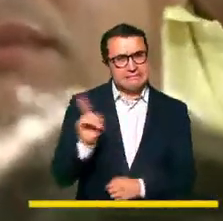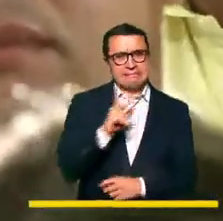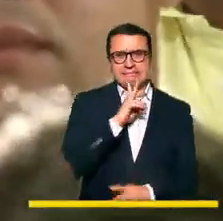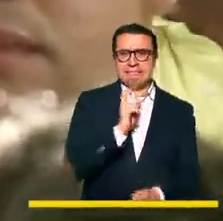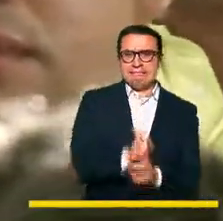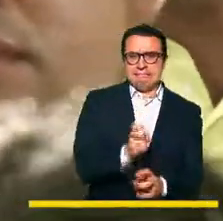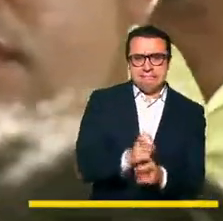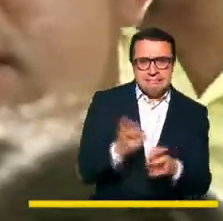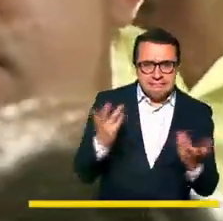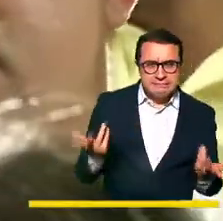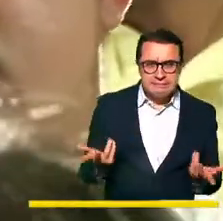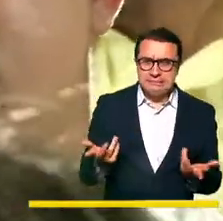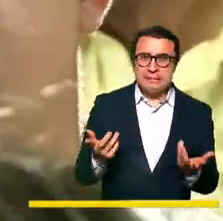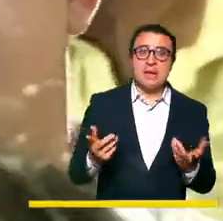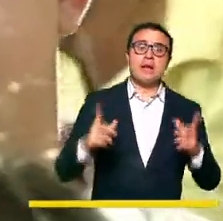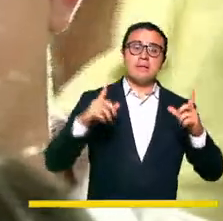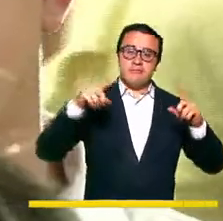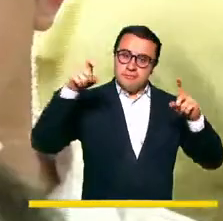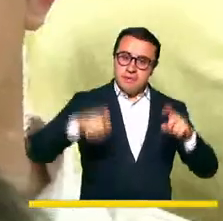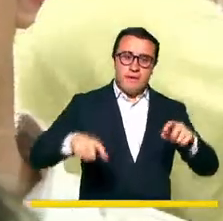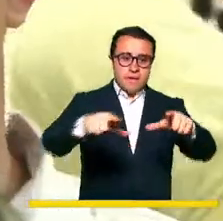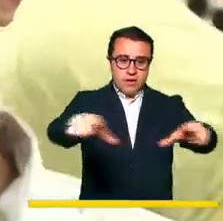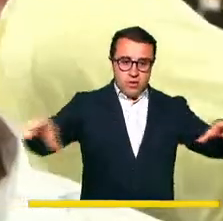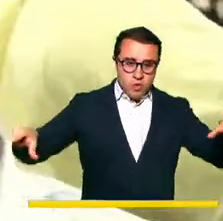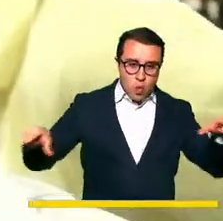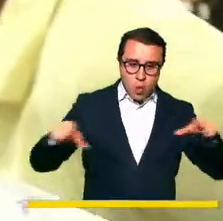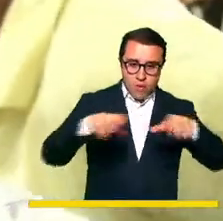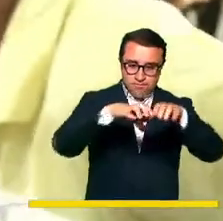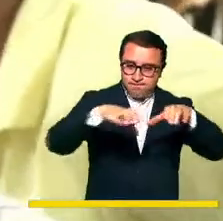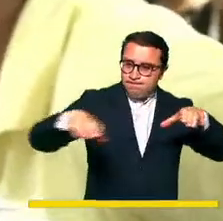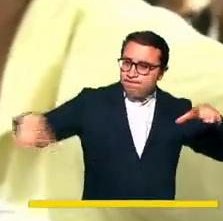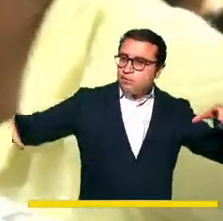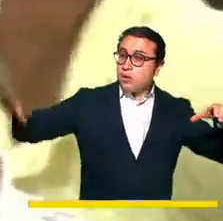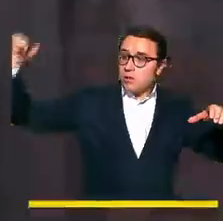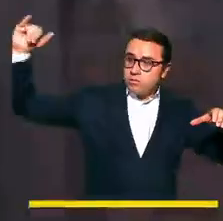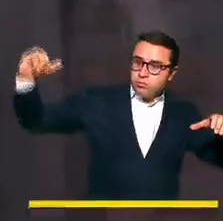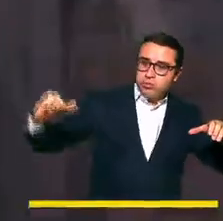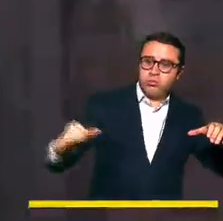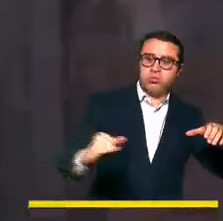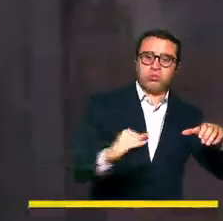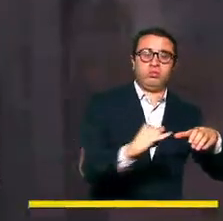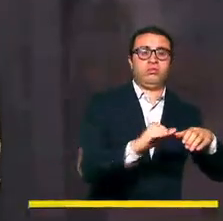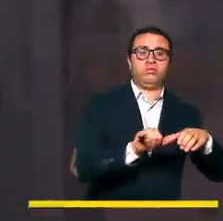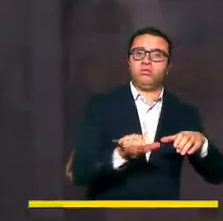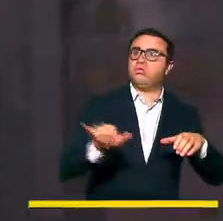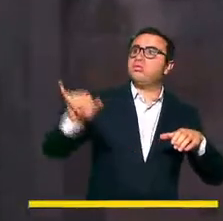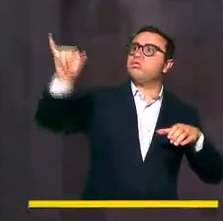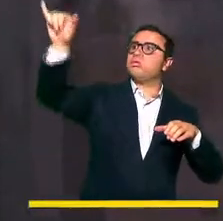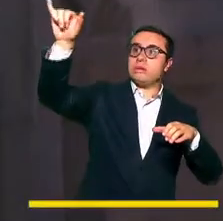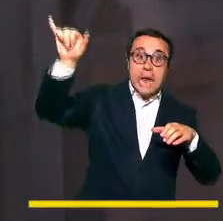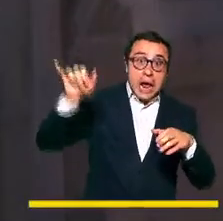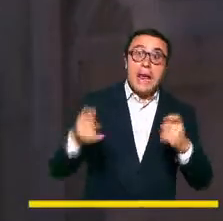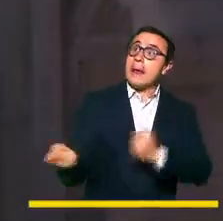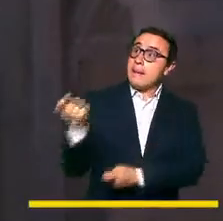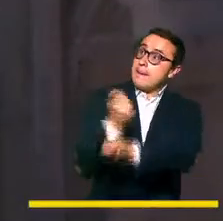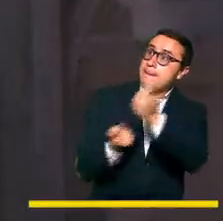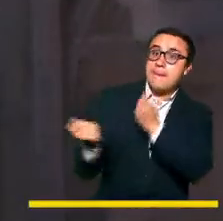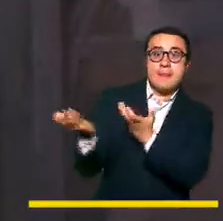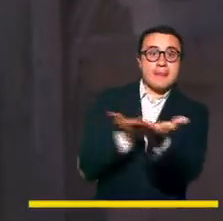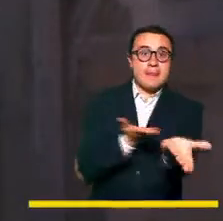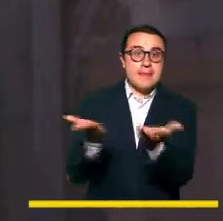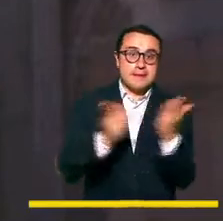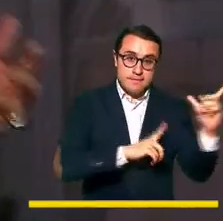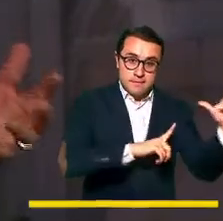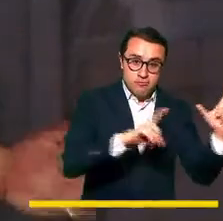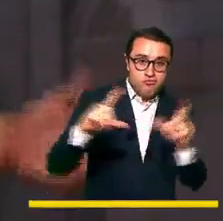Turismo no se desarrolla si no hay una pista aérea que permita el aterrizaje y una venta de servicios